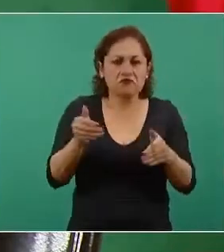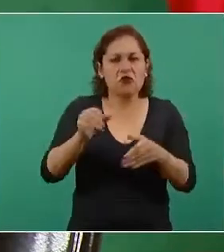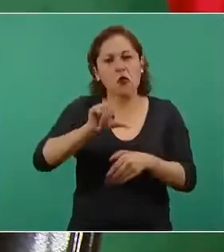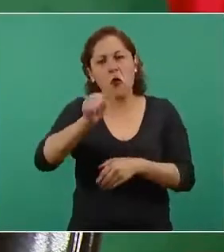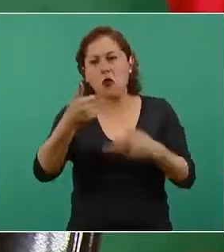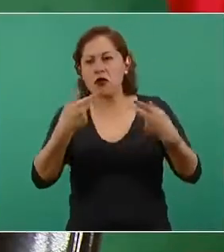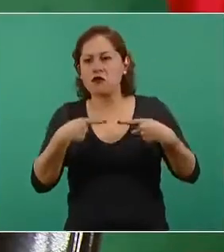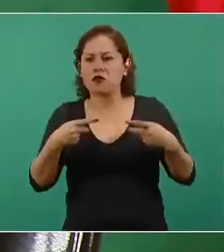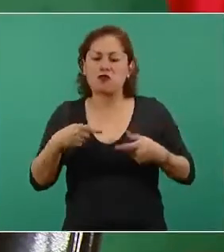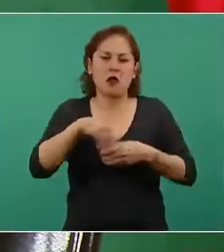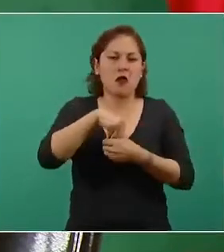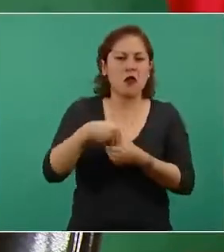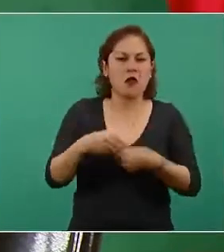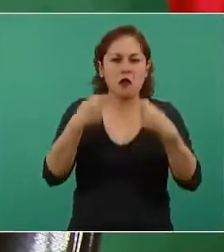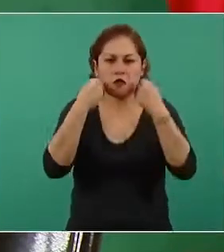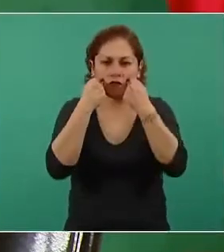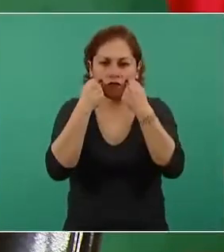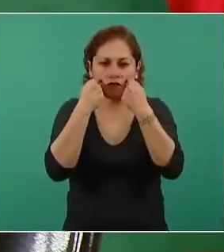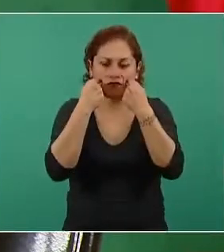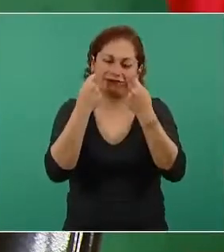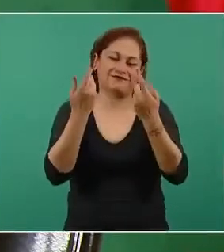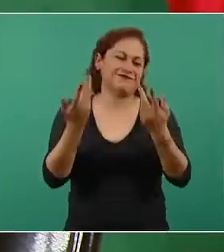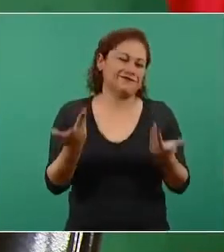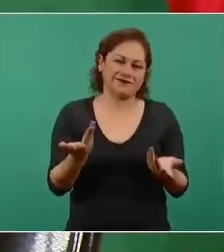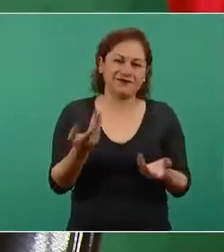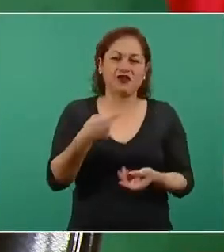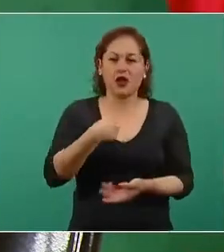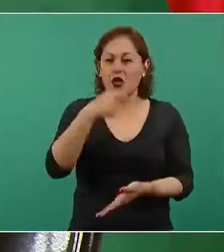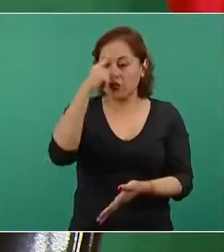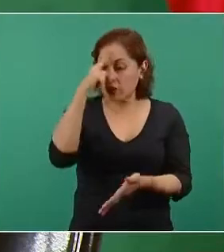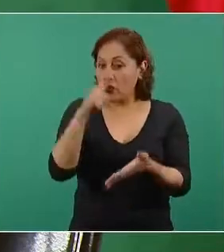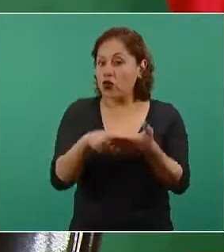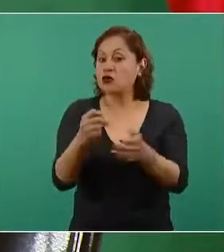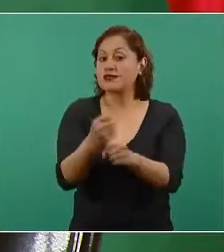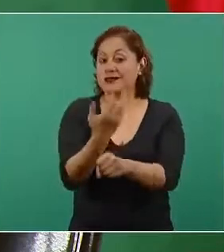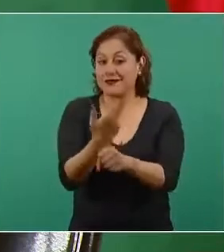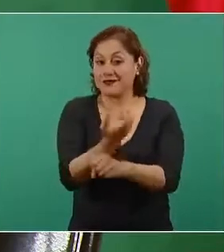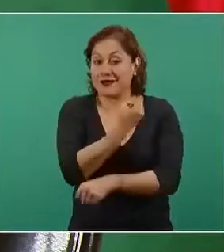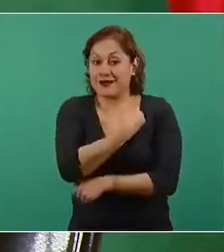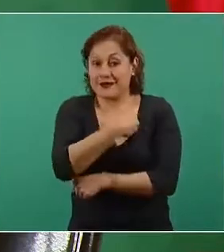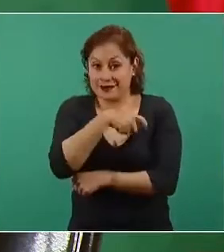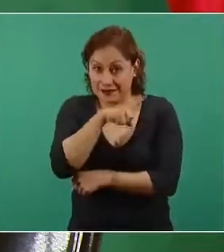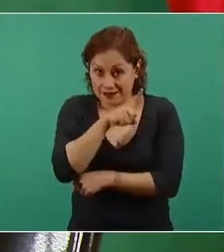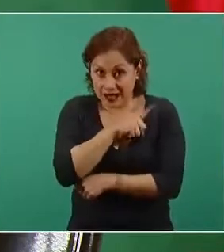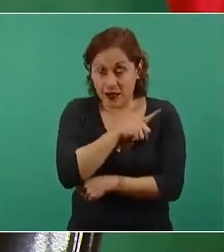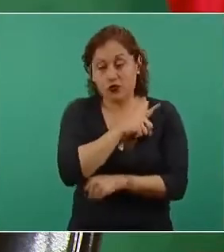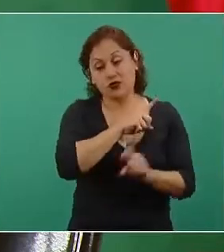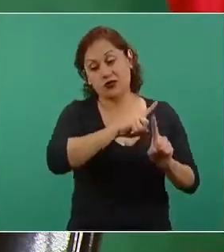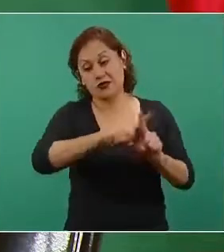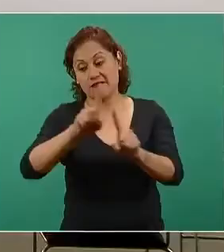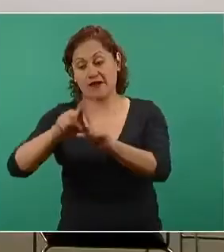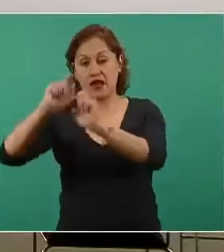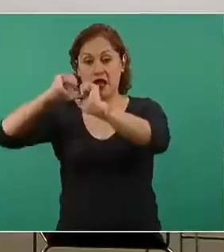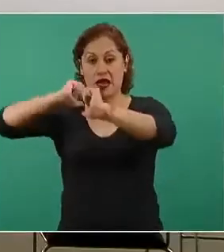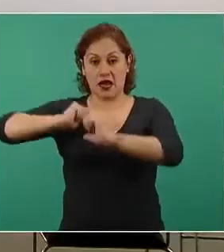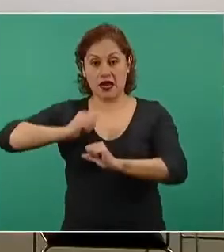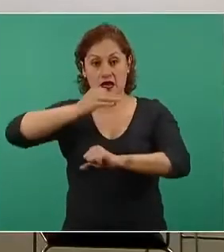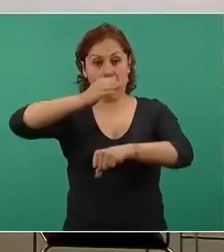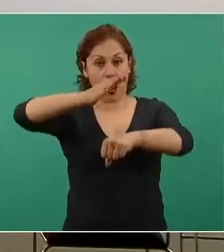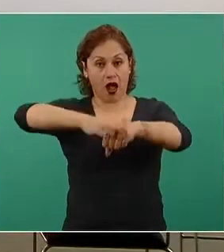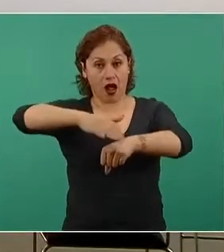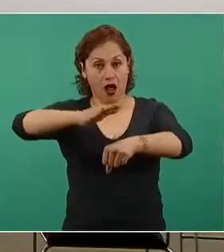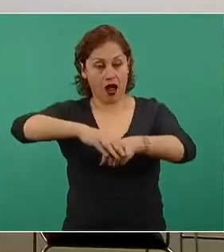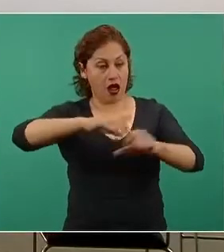personas. Entonces, creo que la invitación de la Secretaría de Salud Federal y de todo el sector para la población en territorio mexicano y